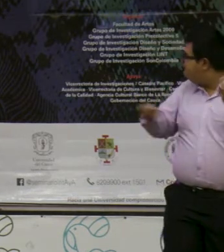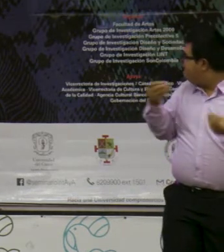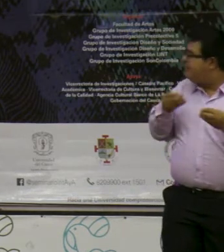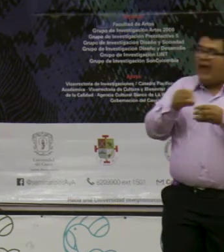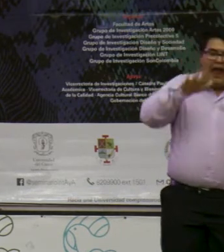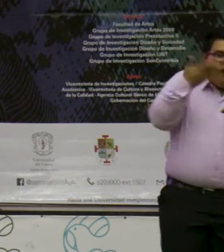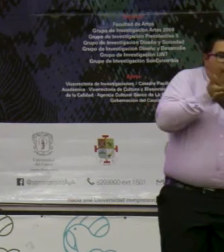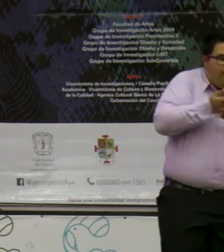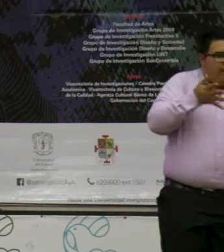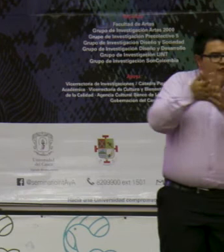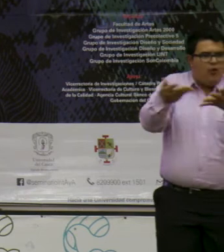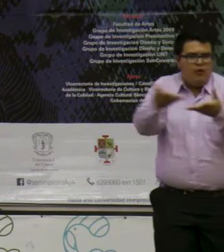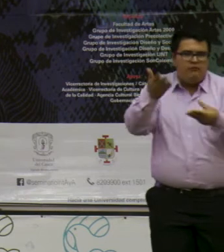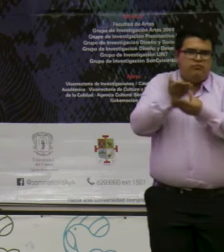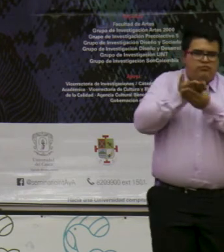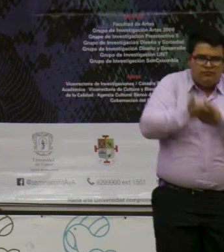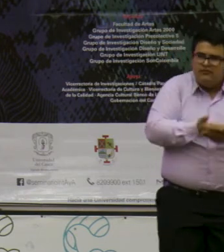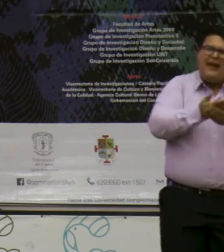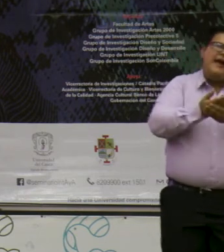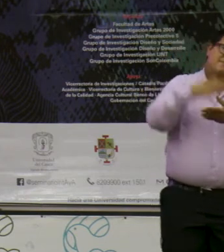Estos serían como los síntomas, ¿no? Los síndromes.